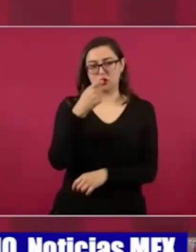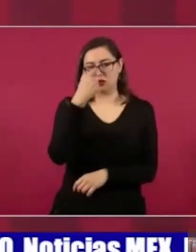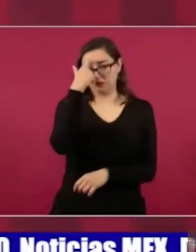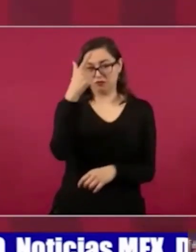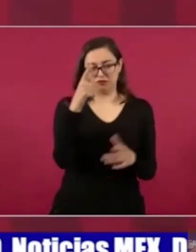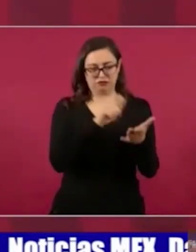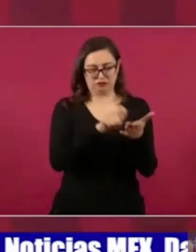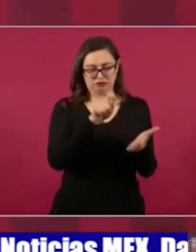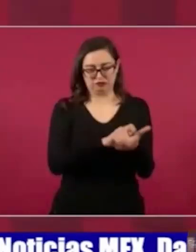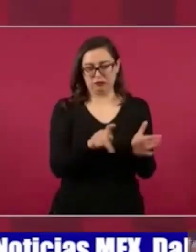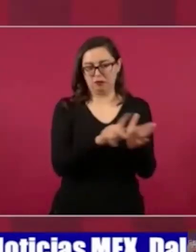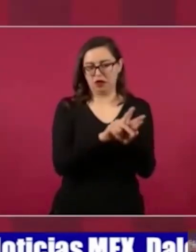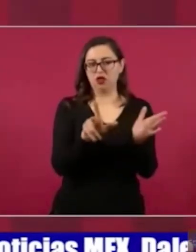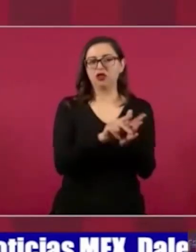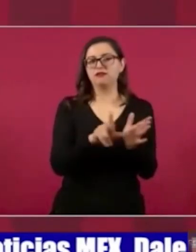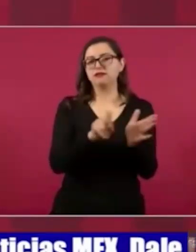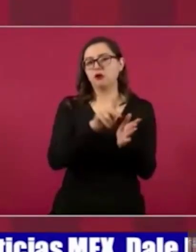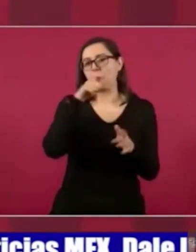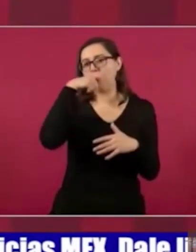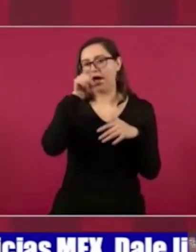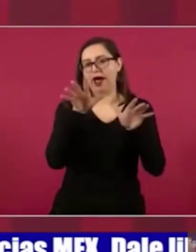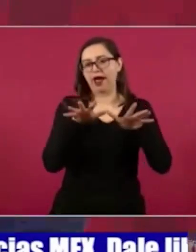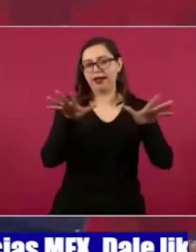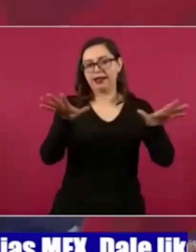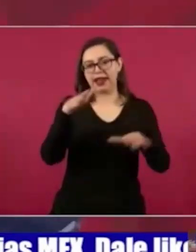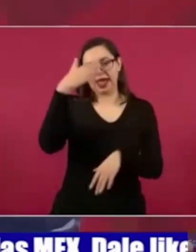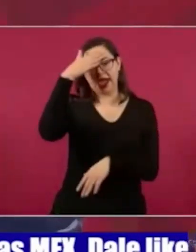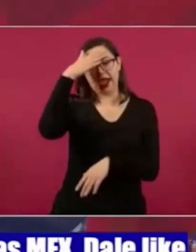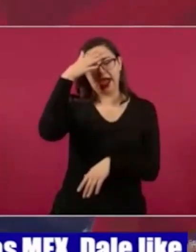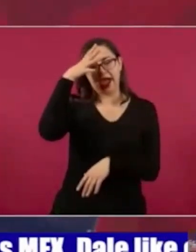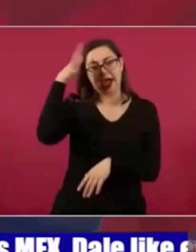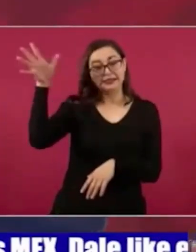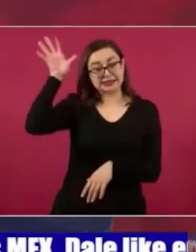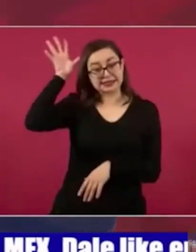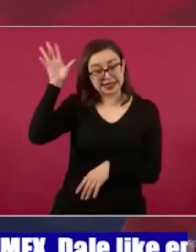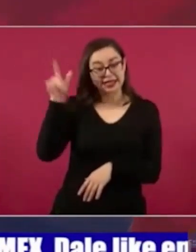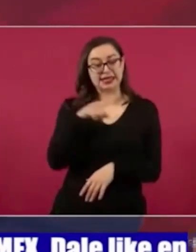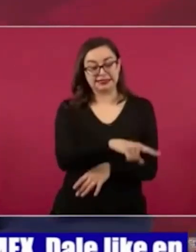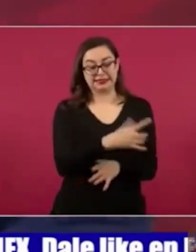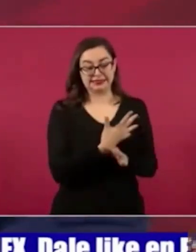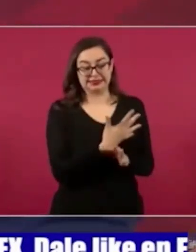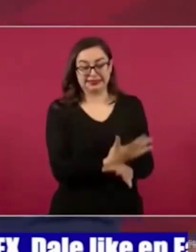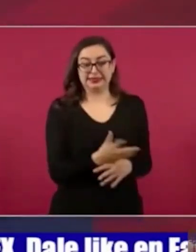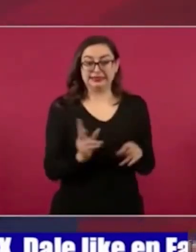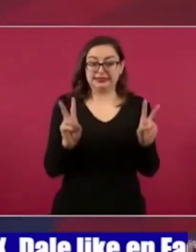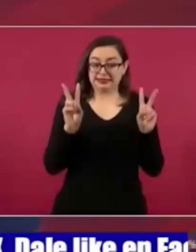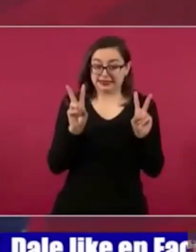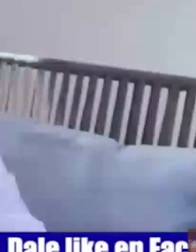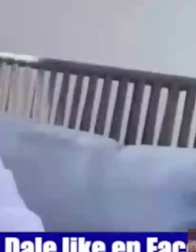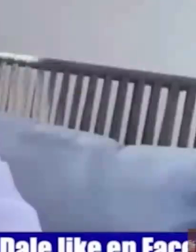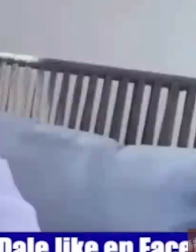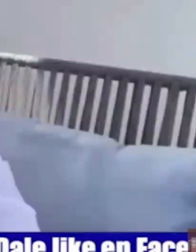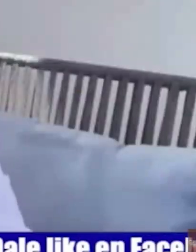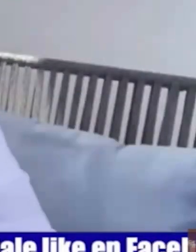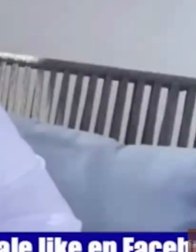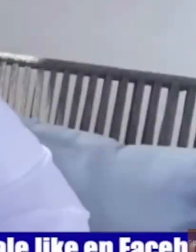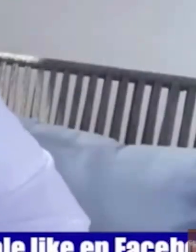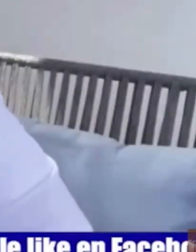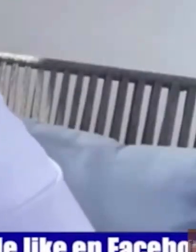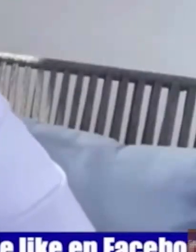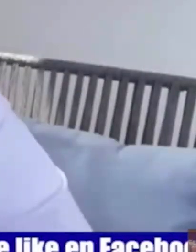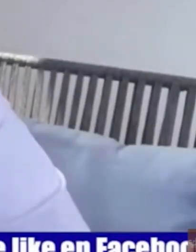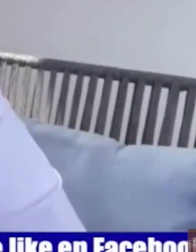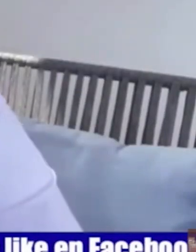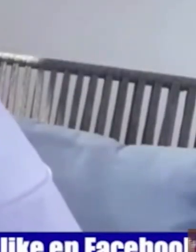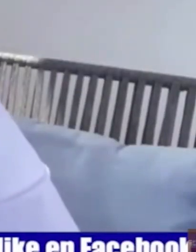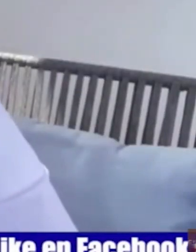unos abogados de los militares afectados presentaron esta denuncia contra Alejandro Encinas. ¿Cómo hay frentes abiertos, ¿no?,